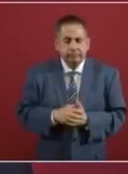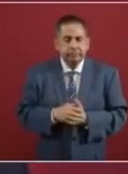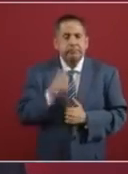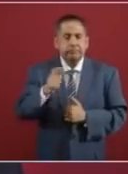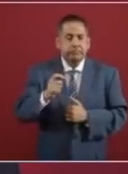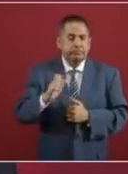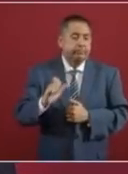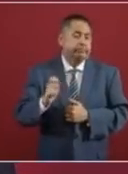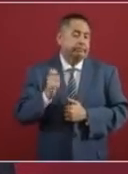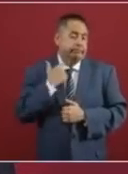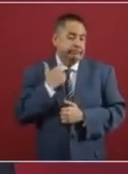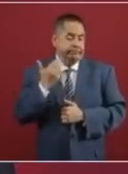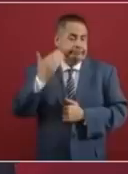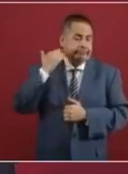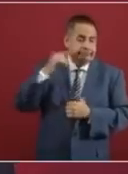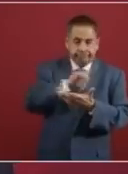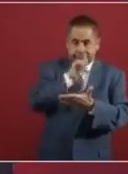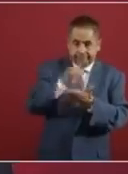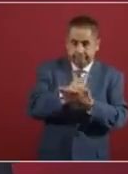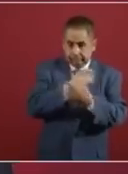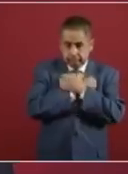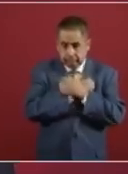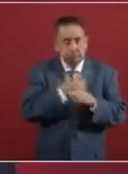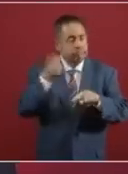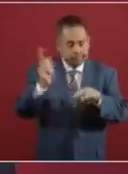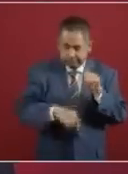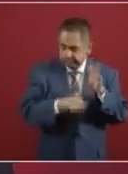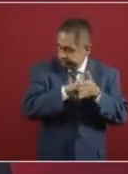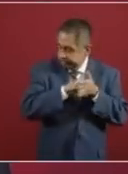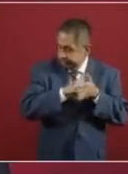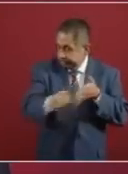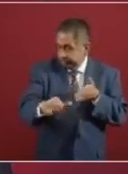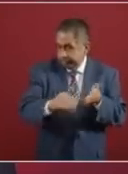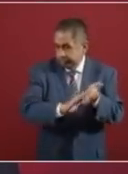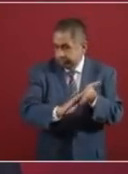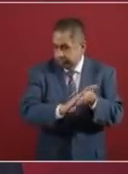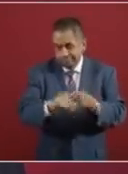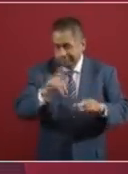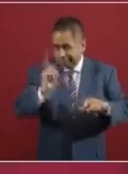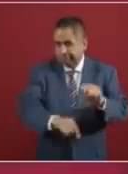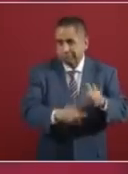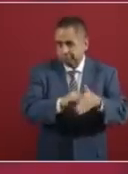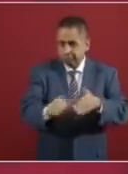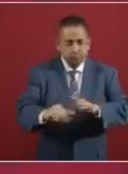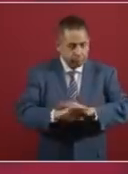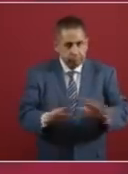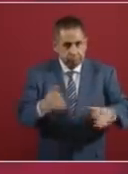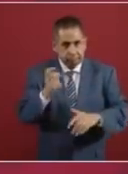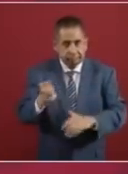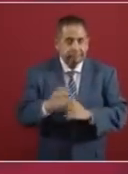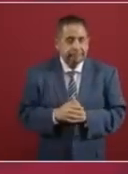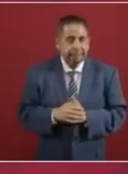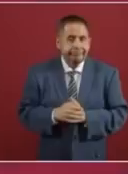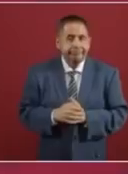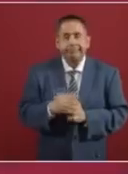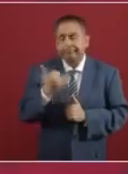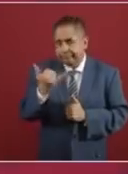cancelar la mal llamada reforma educativa, se va a abrogar, y no